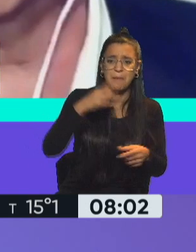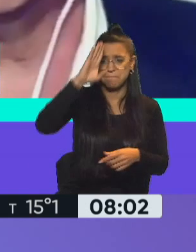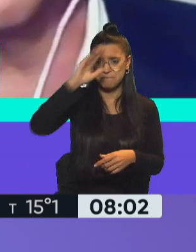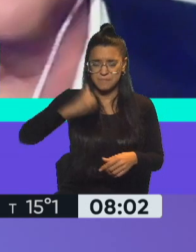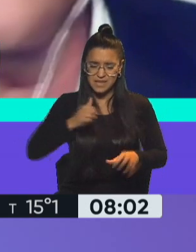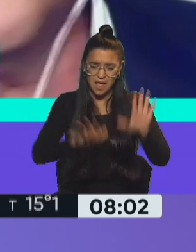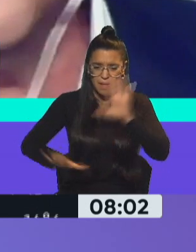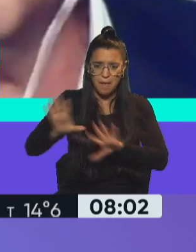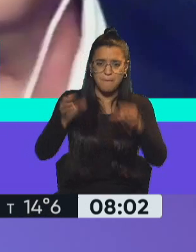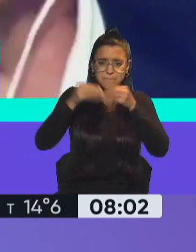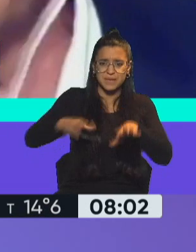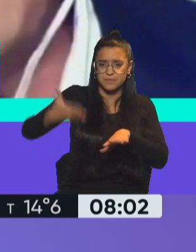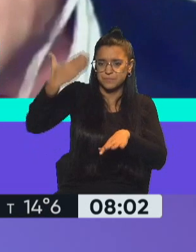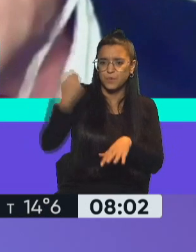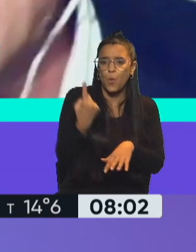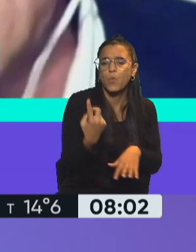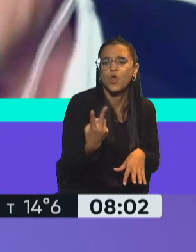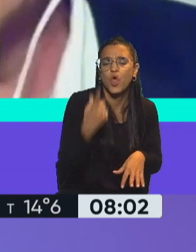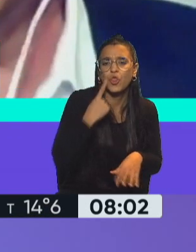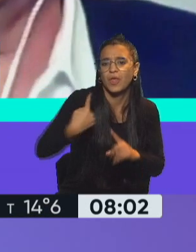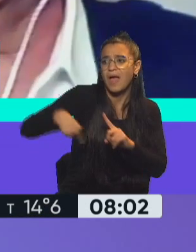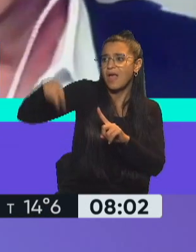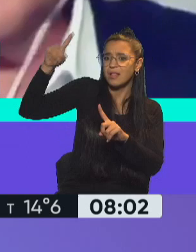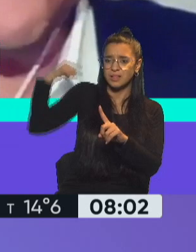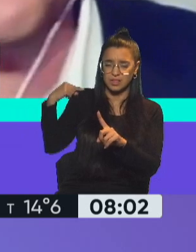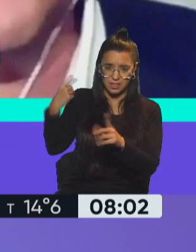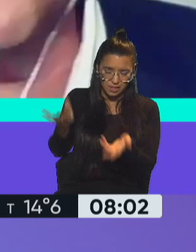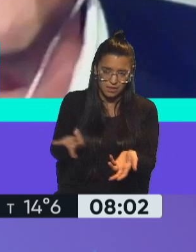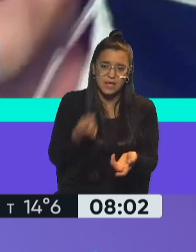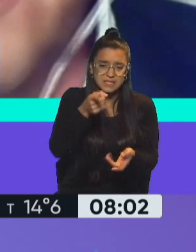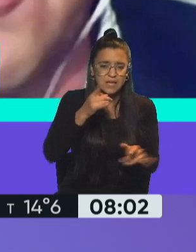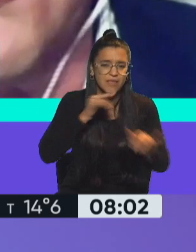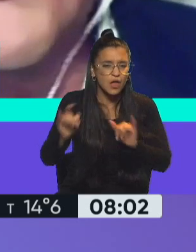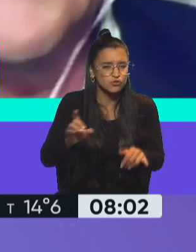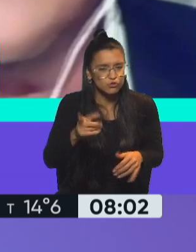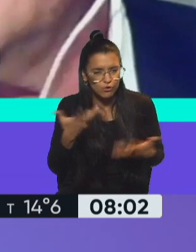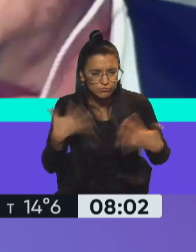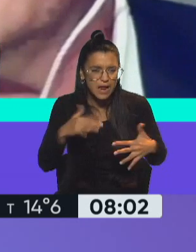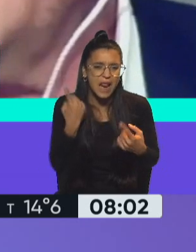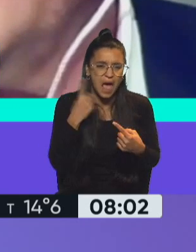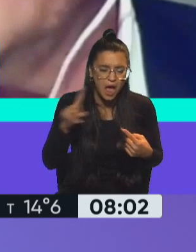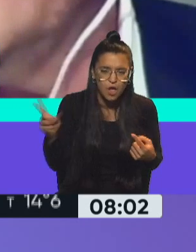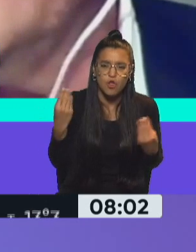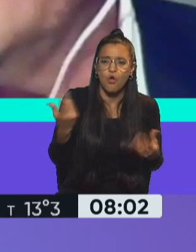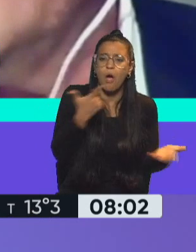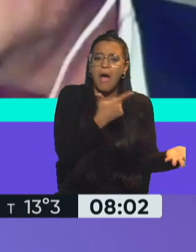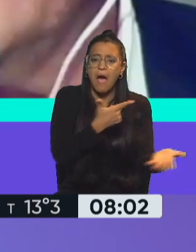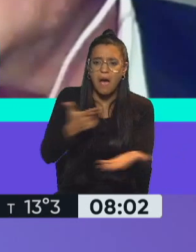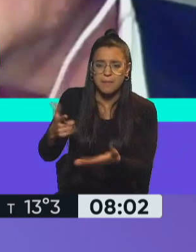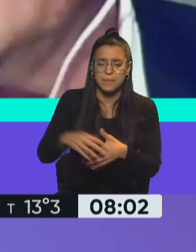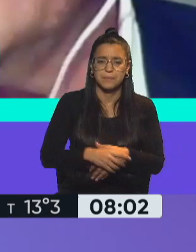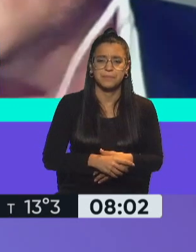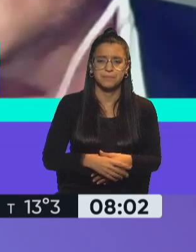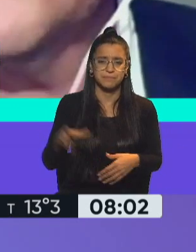habían iniciado 1 o 2 días antes. Ese es otro dato muy curioso. El armamento